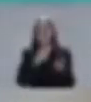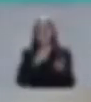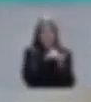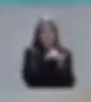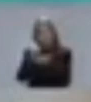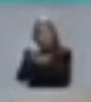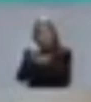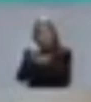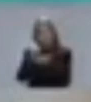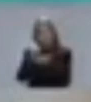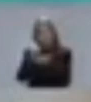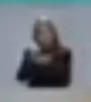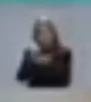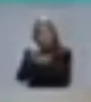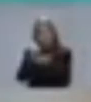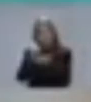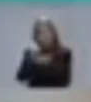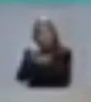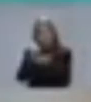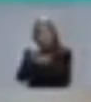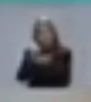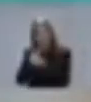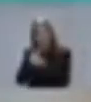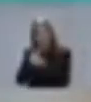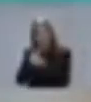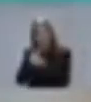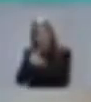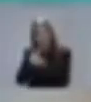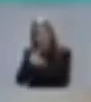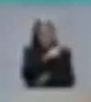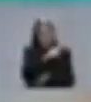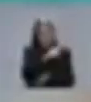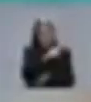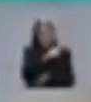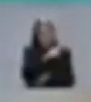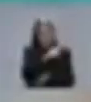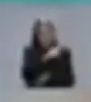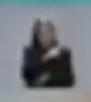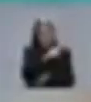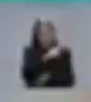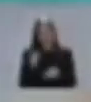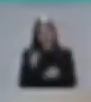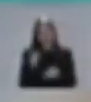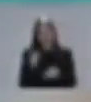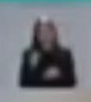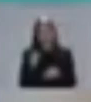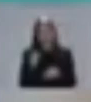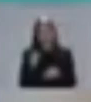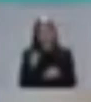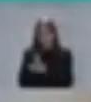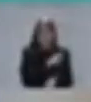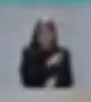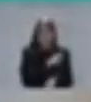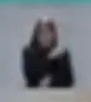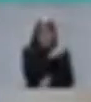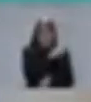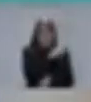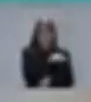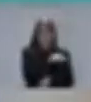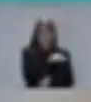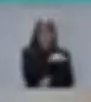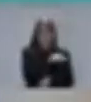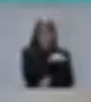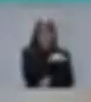y Registros Públicos de la Propiedad, entre otros. De acuerdo con lo anterior, para que el INAI esté en posibilidad